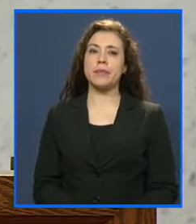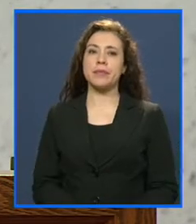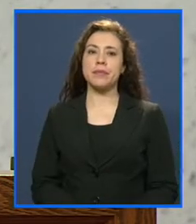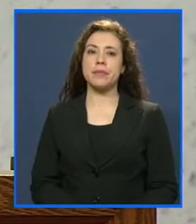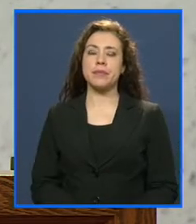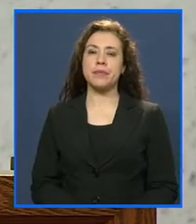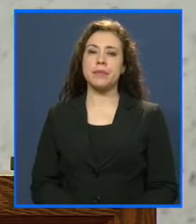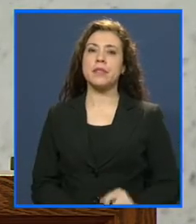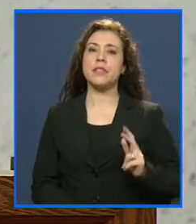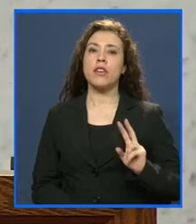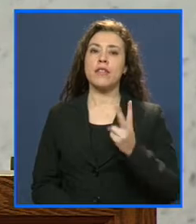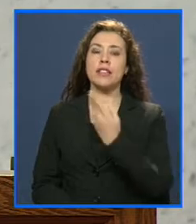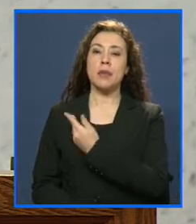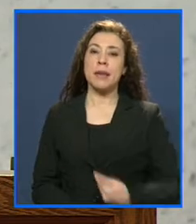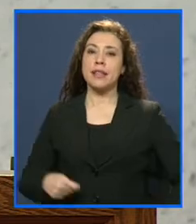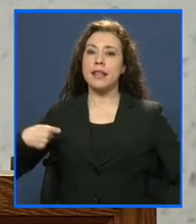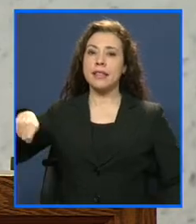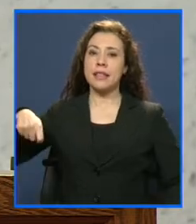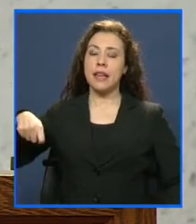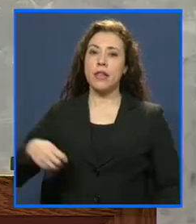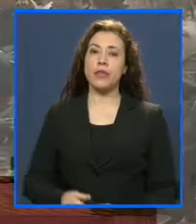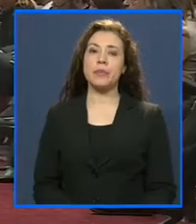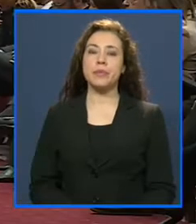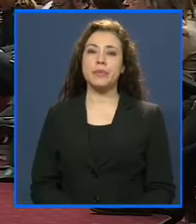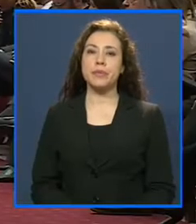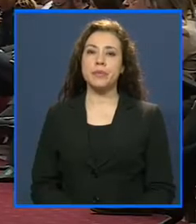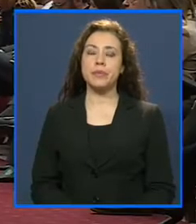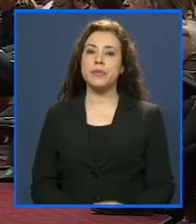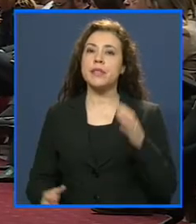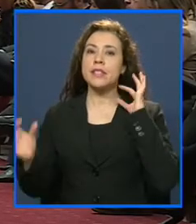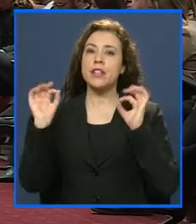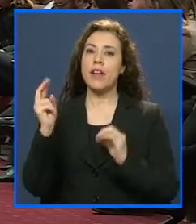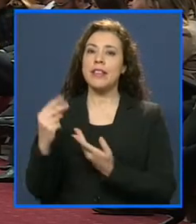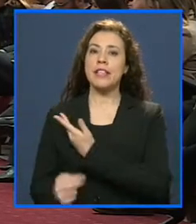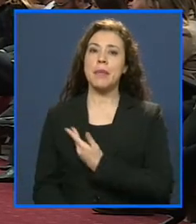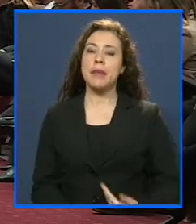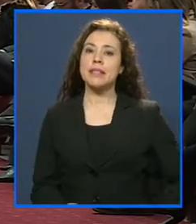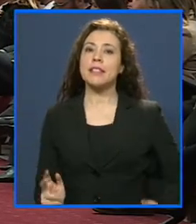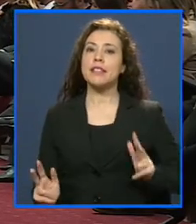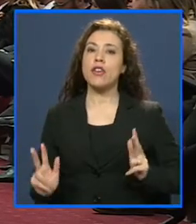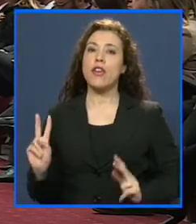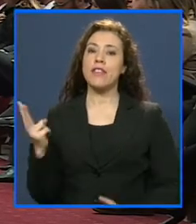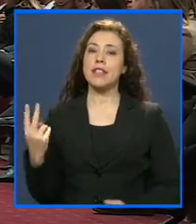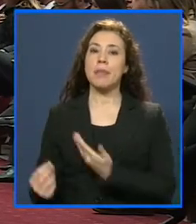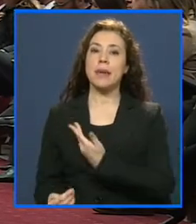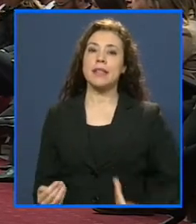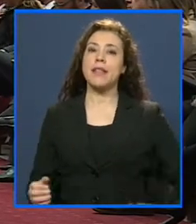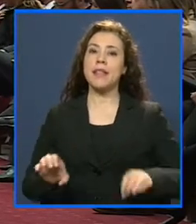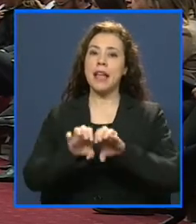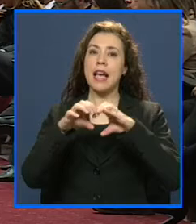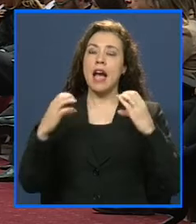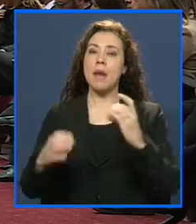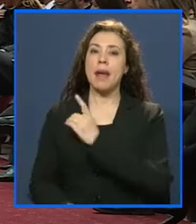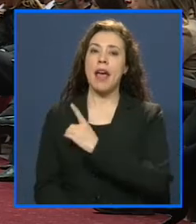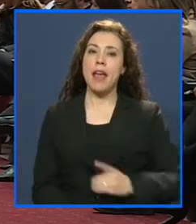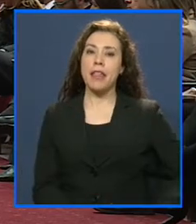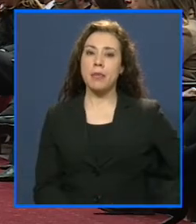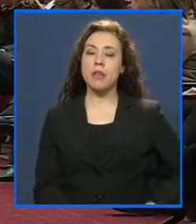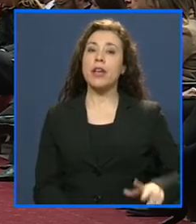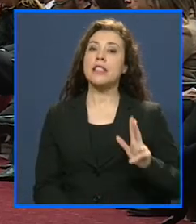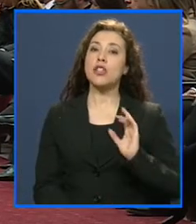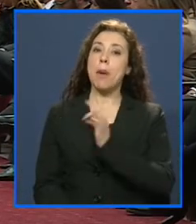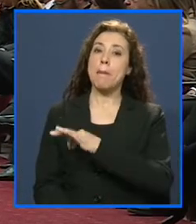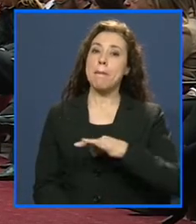se repite siente el senado señora vicepresidente señor vicepresidente de la cámara diputados señores